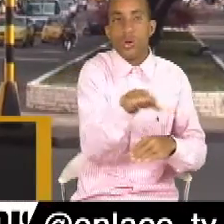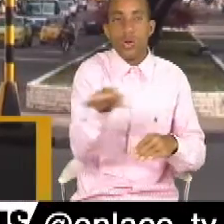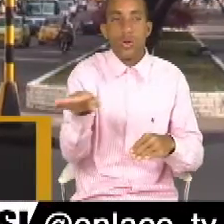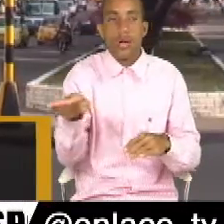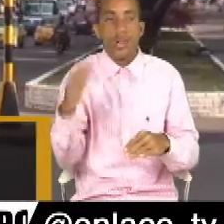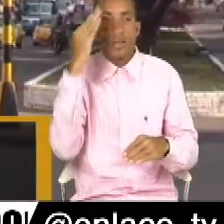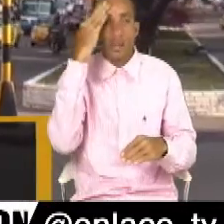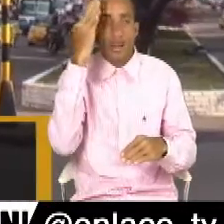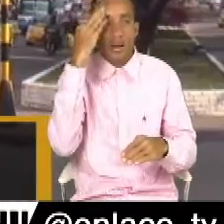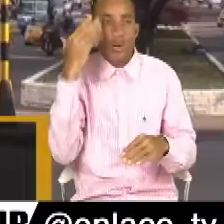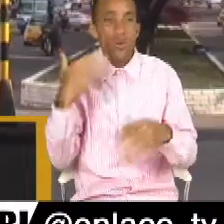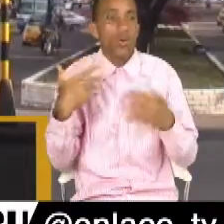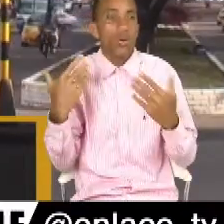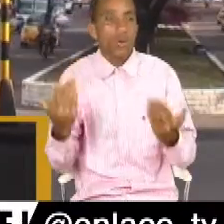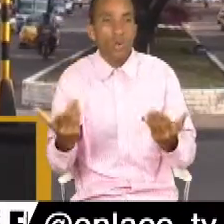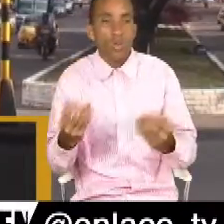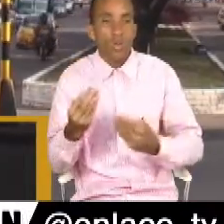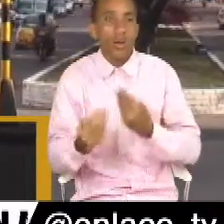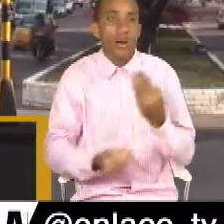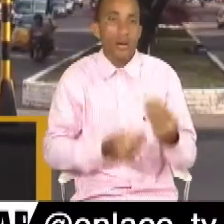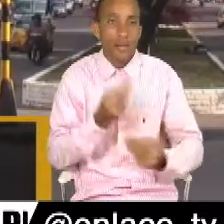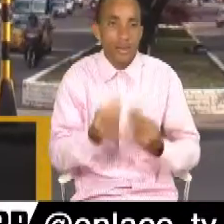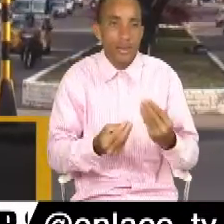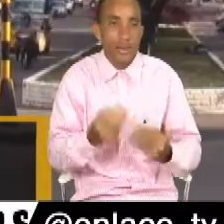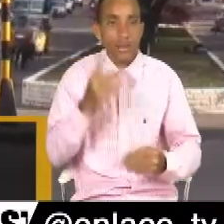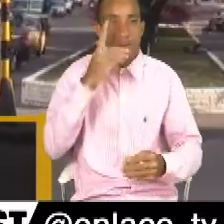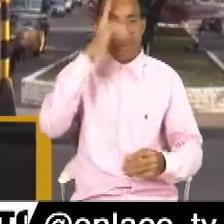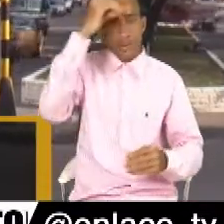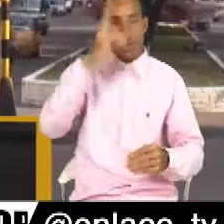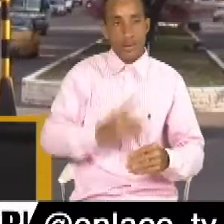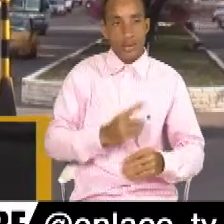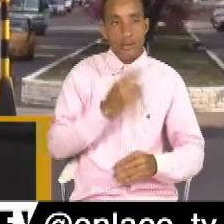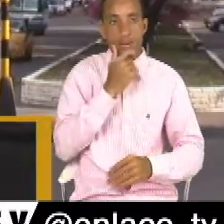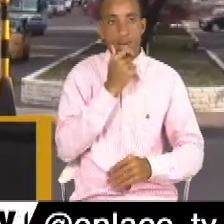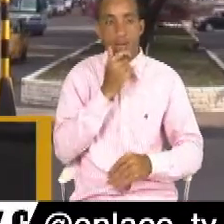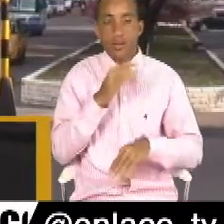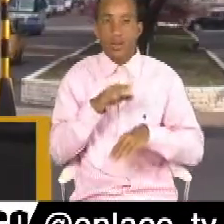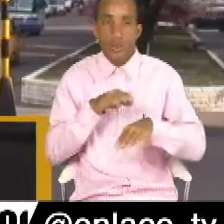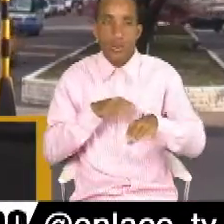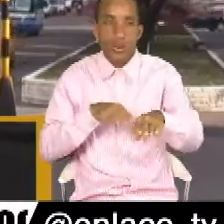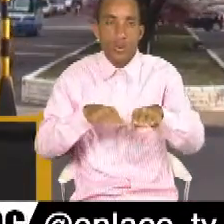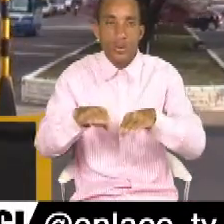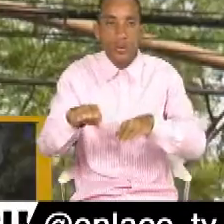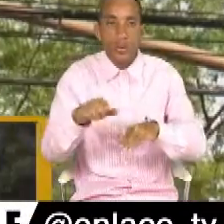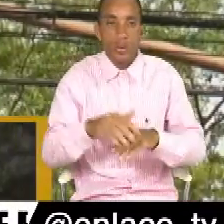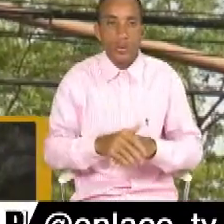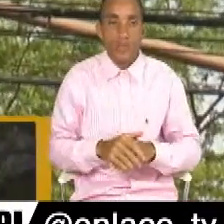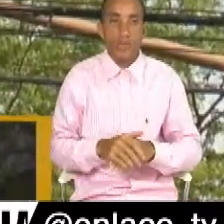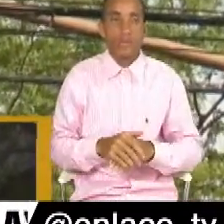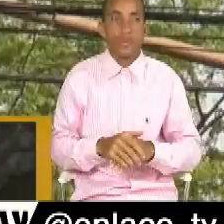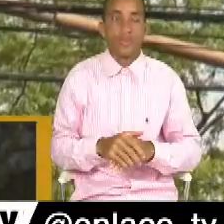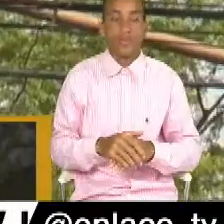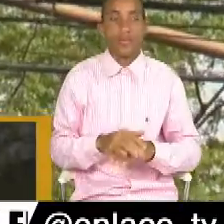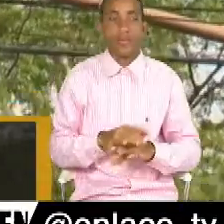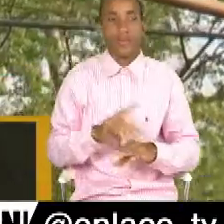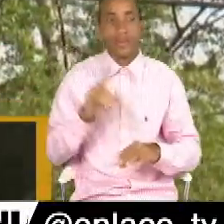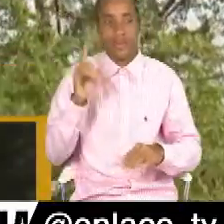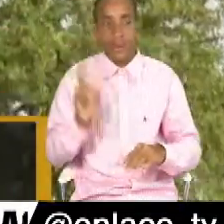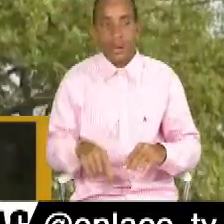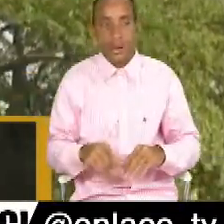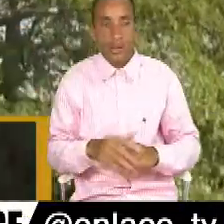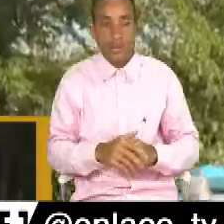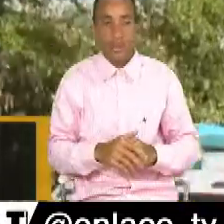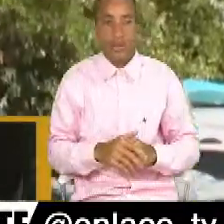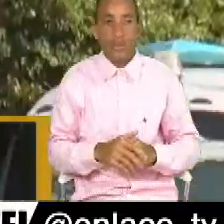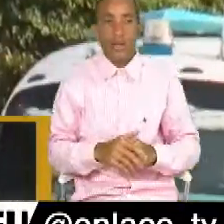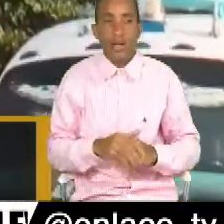saber cómo vamos a actuar. Hemos decidido actuar por corredores, es decir, un corredor se va a trabajar hasta